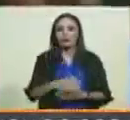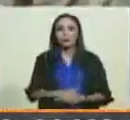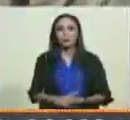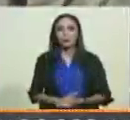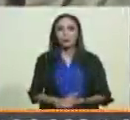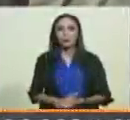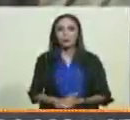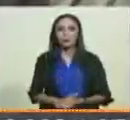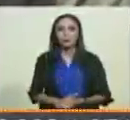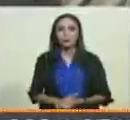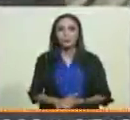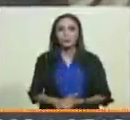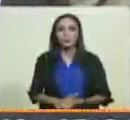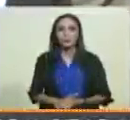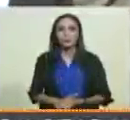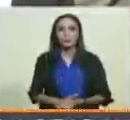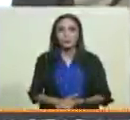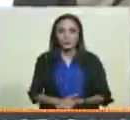René.